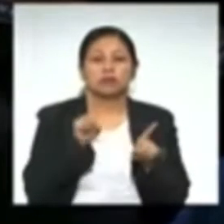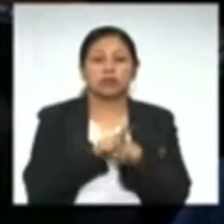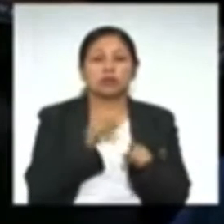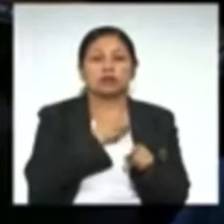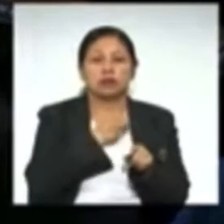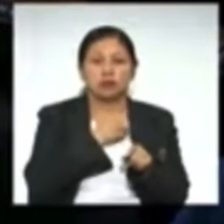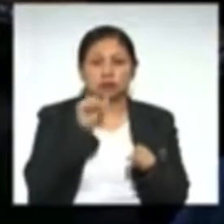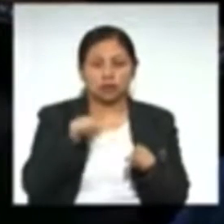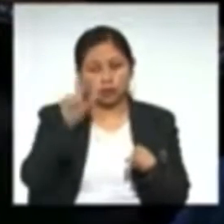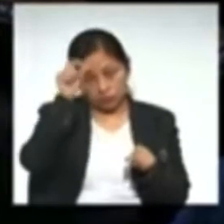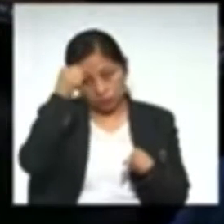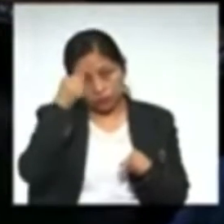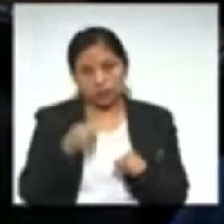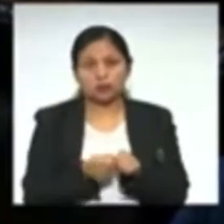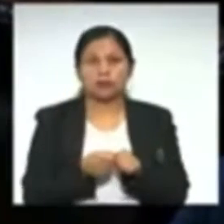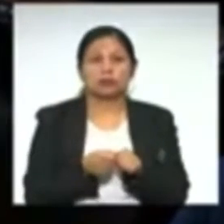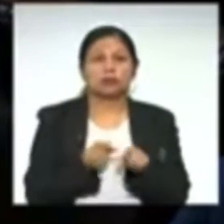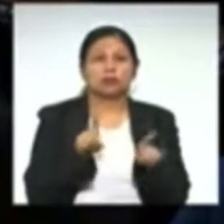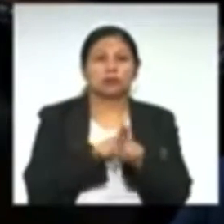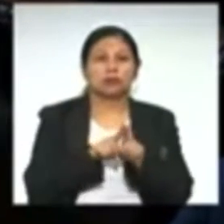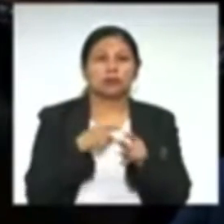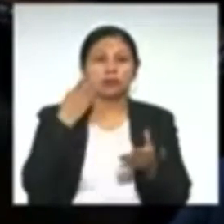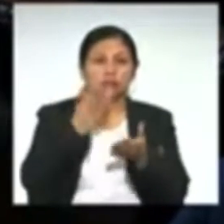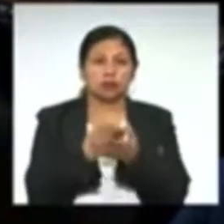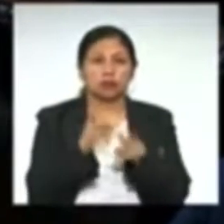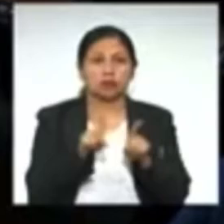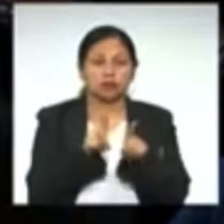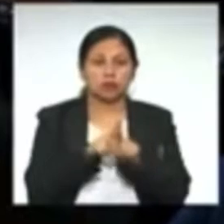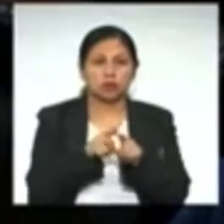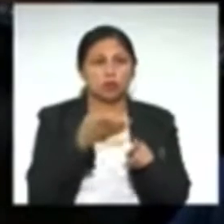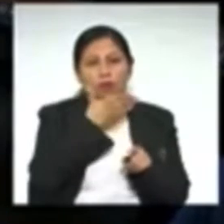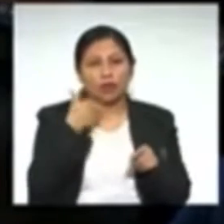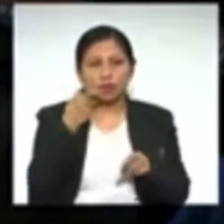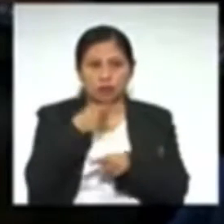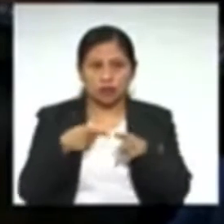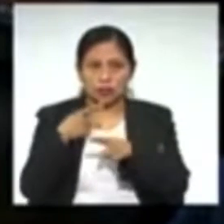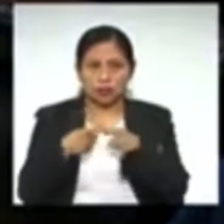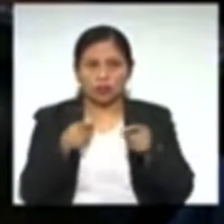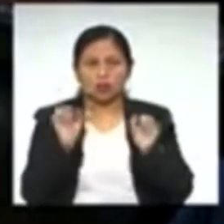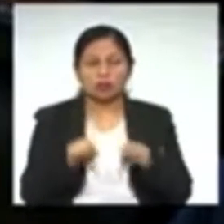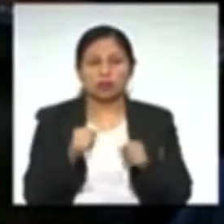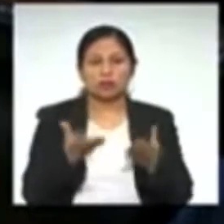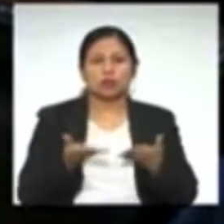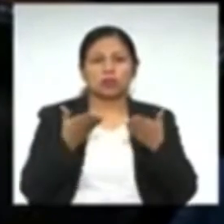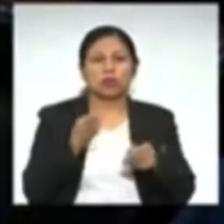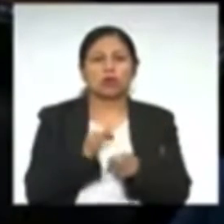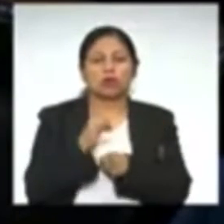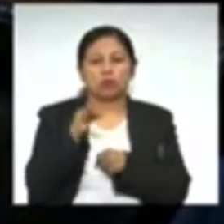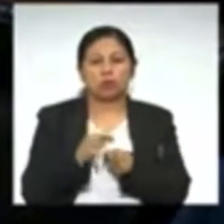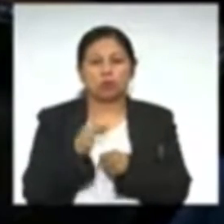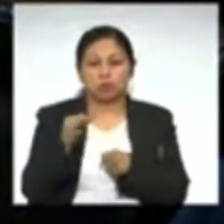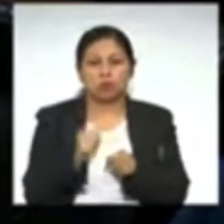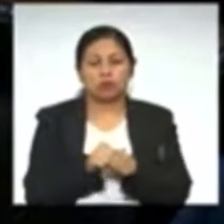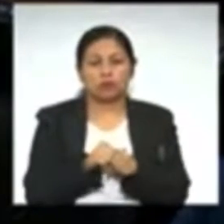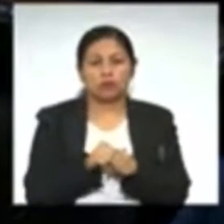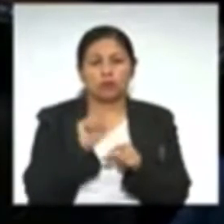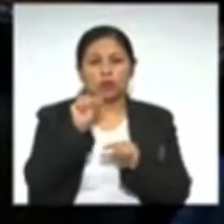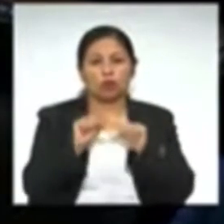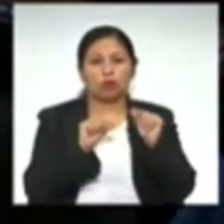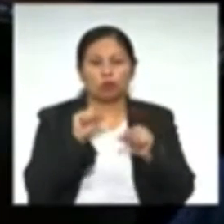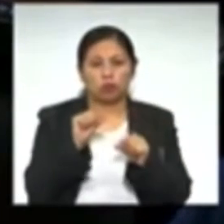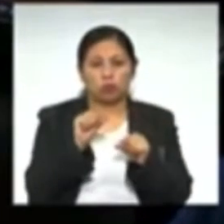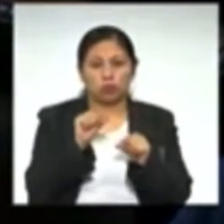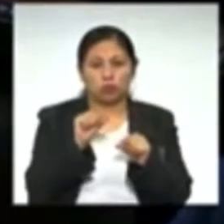que quiere este gobierno es llevarse la mejor parte y darle al pueblo